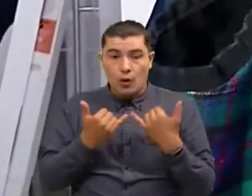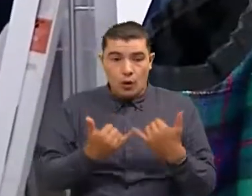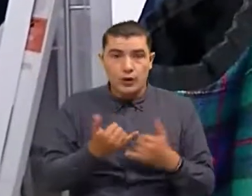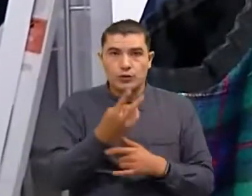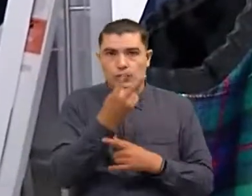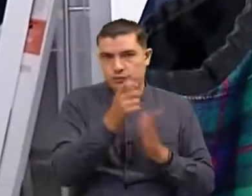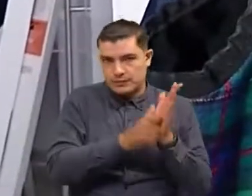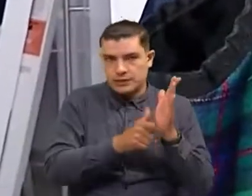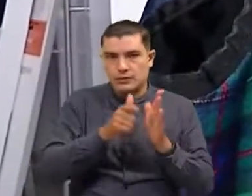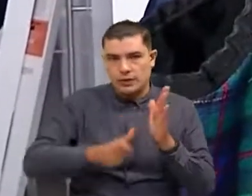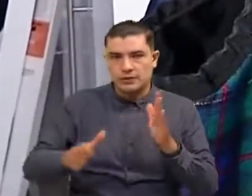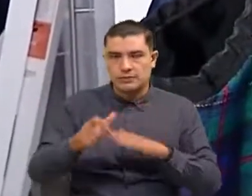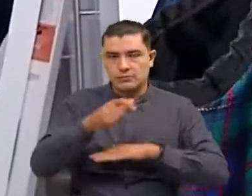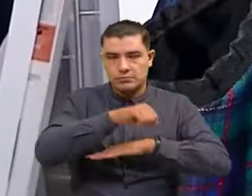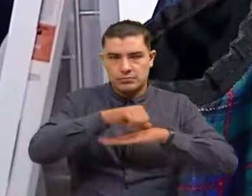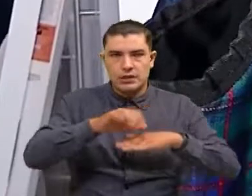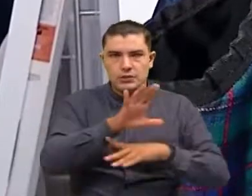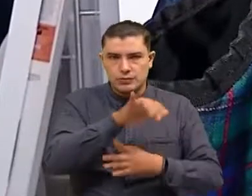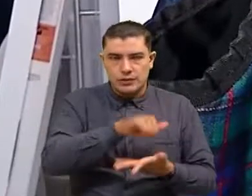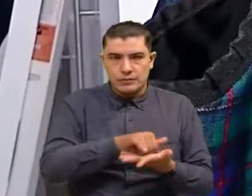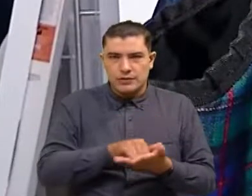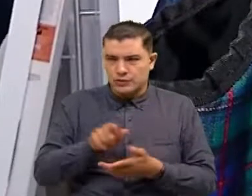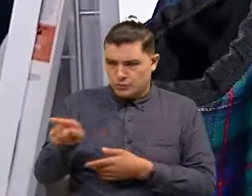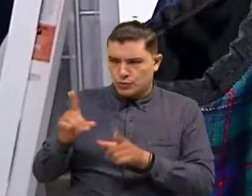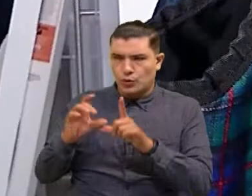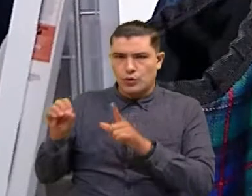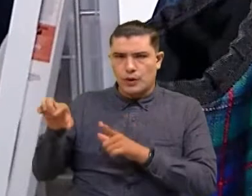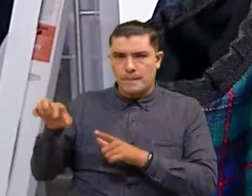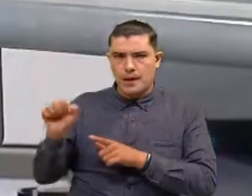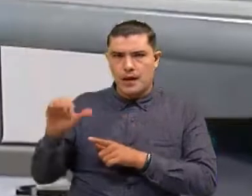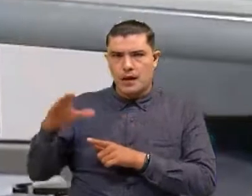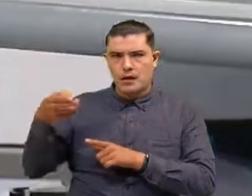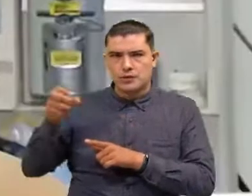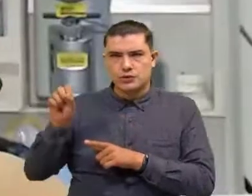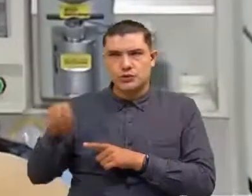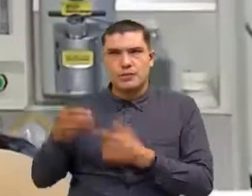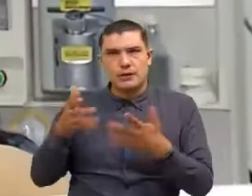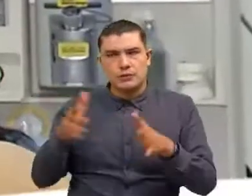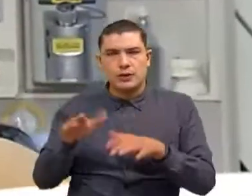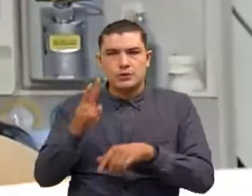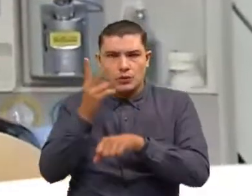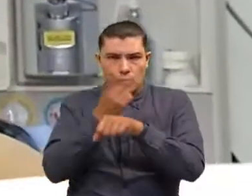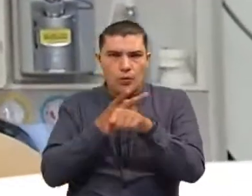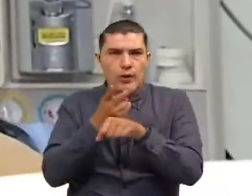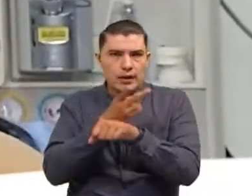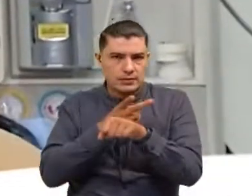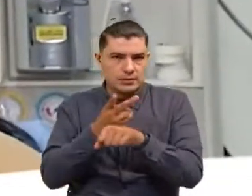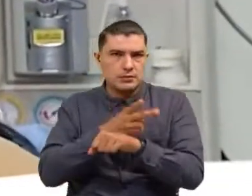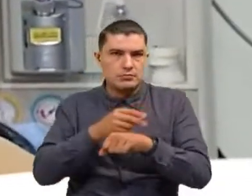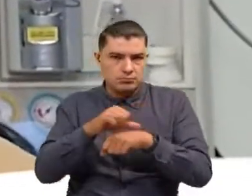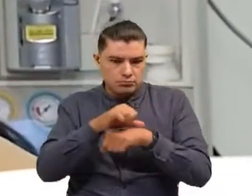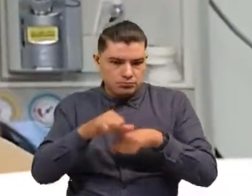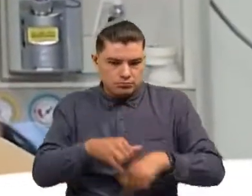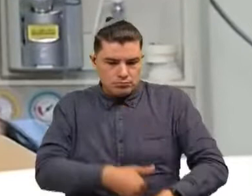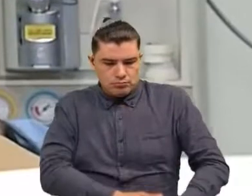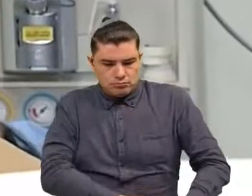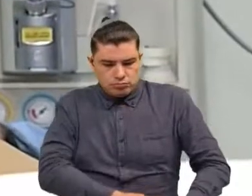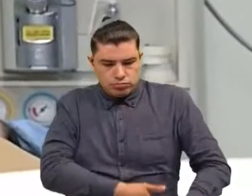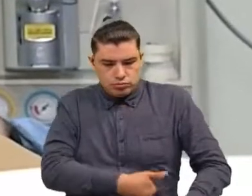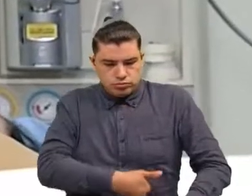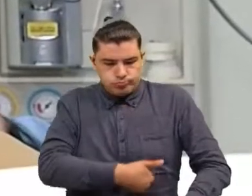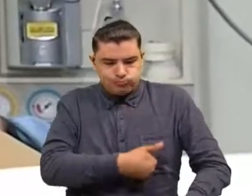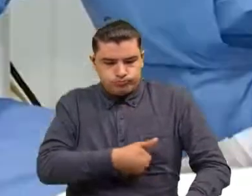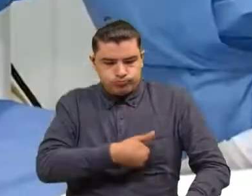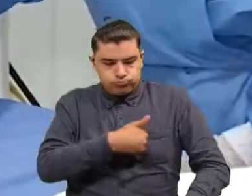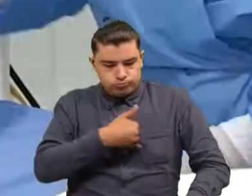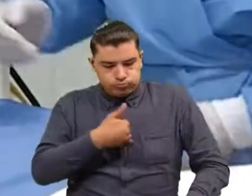otros 2 casos. Como le decía el doctor Pachón, vamos en promedio más o menos 2 horas de intervención, es el promedio.